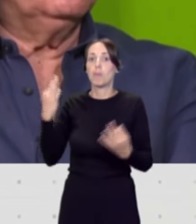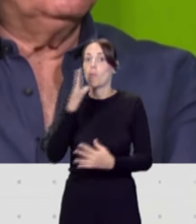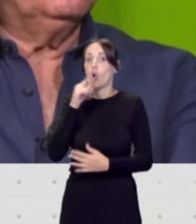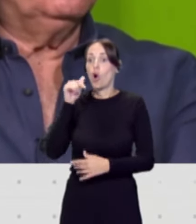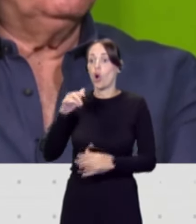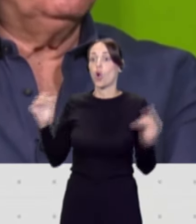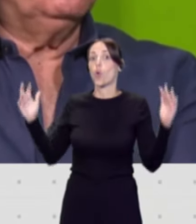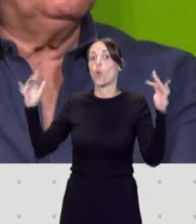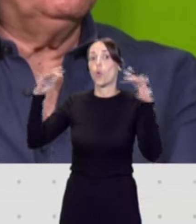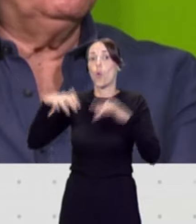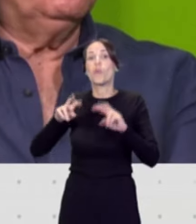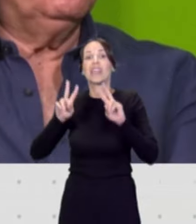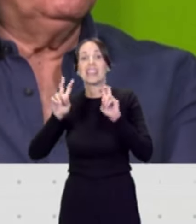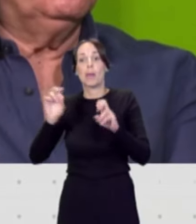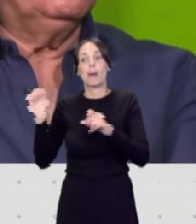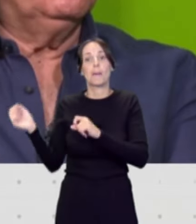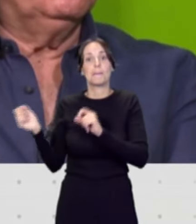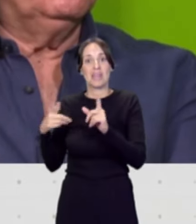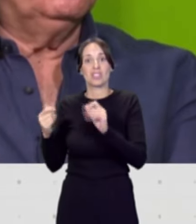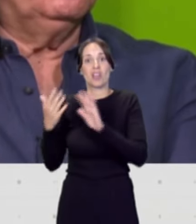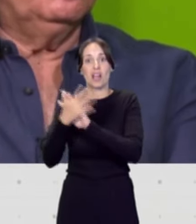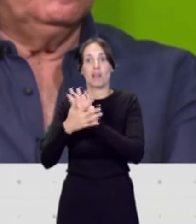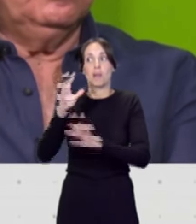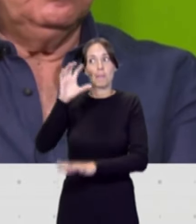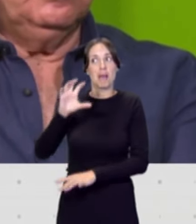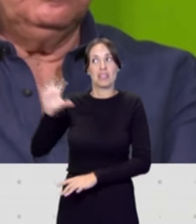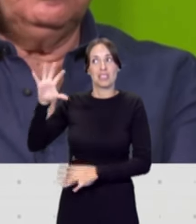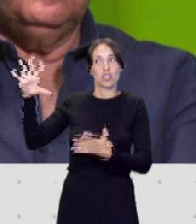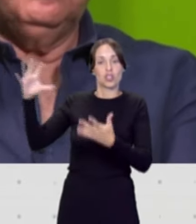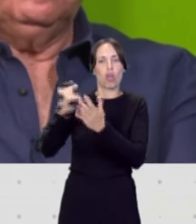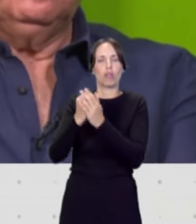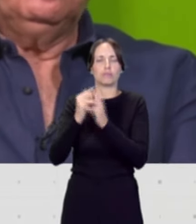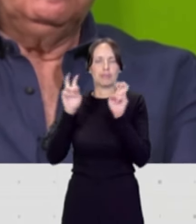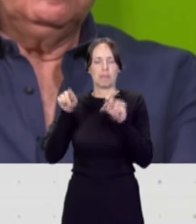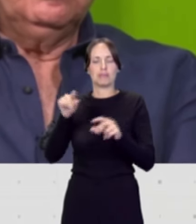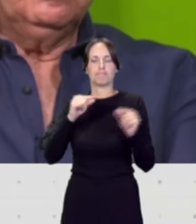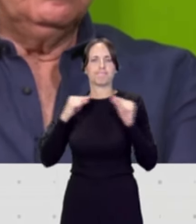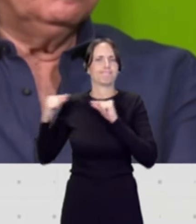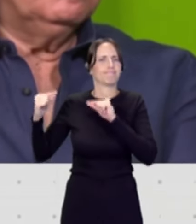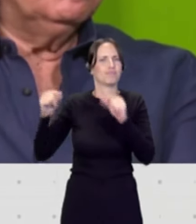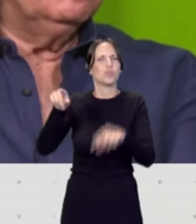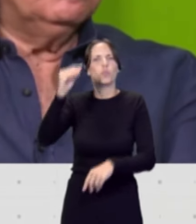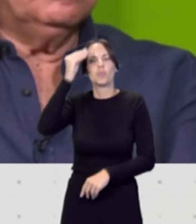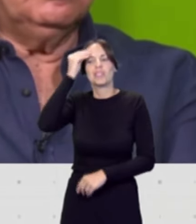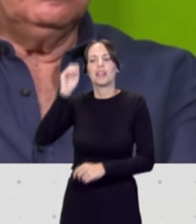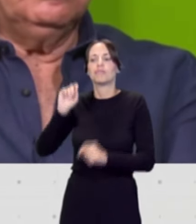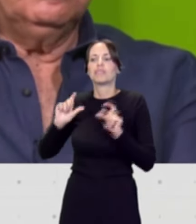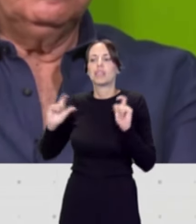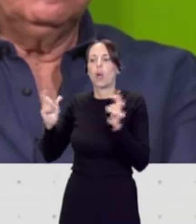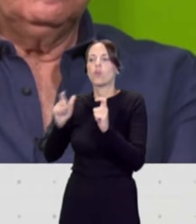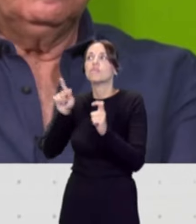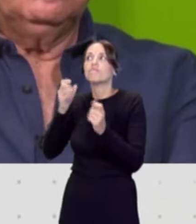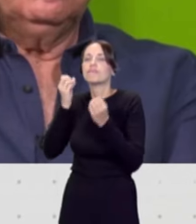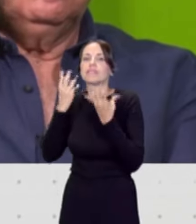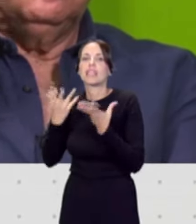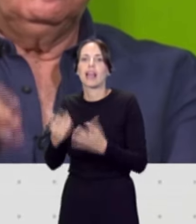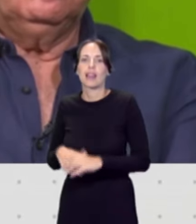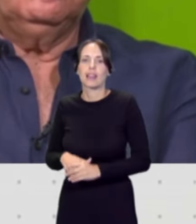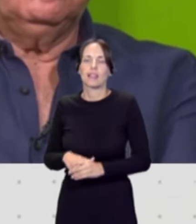de migración, los 27 van a tratar este tema. ¿Usted qué espera de esta reunión?